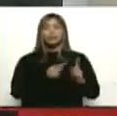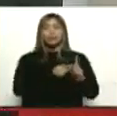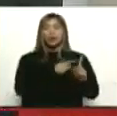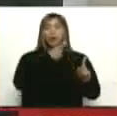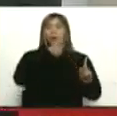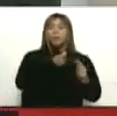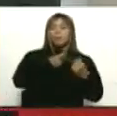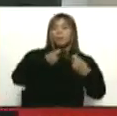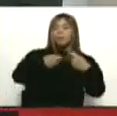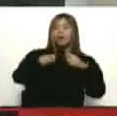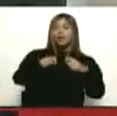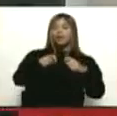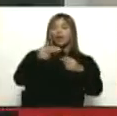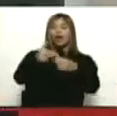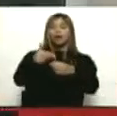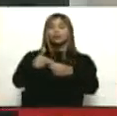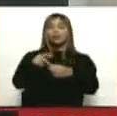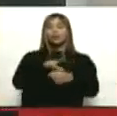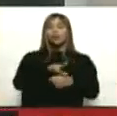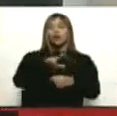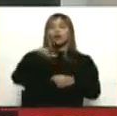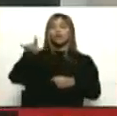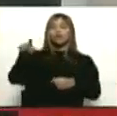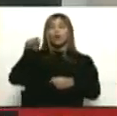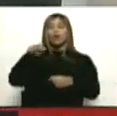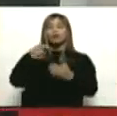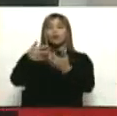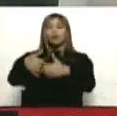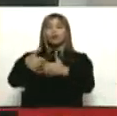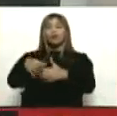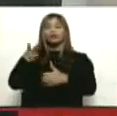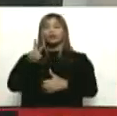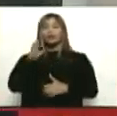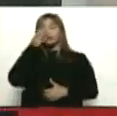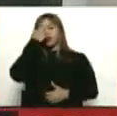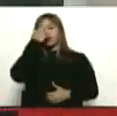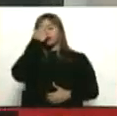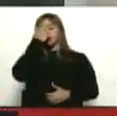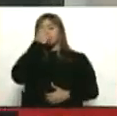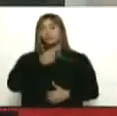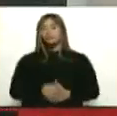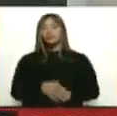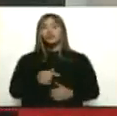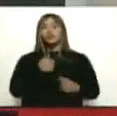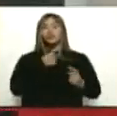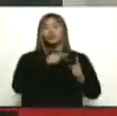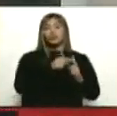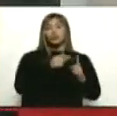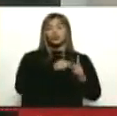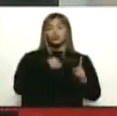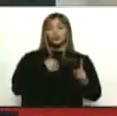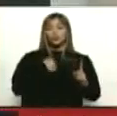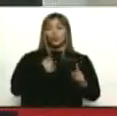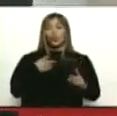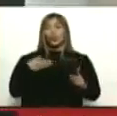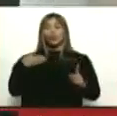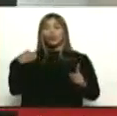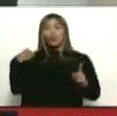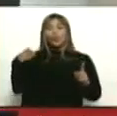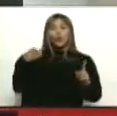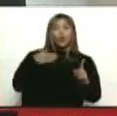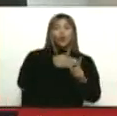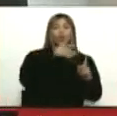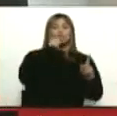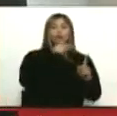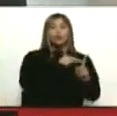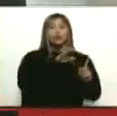vendes gasolina al avión de esta empresa venezolana, yo voy a ir contra tus